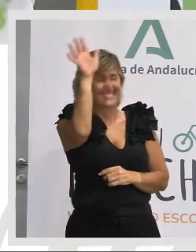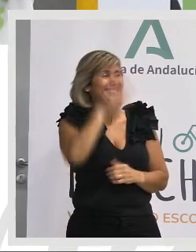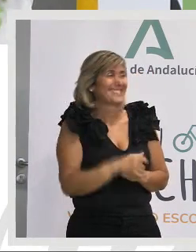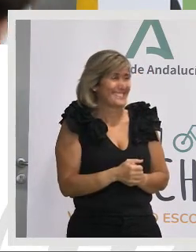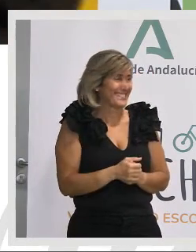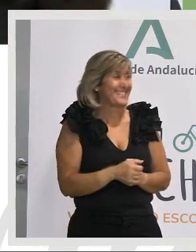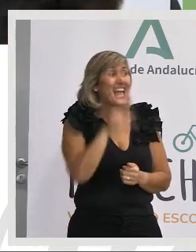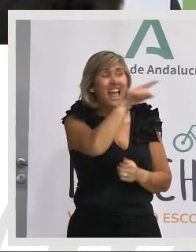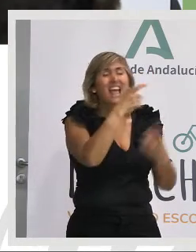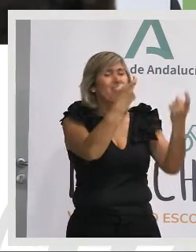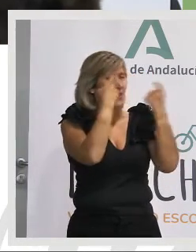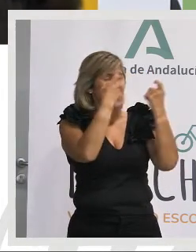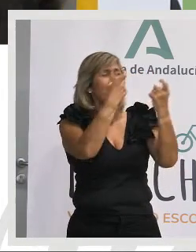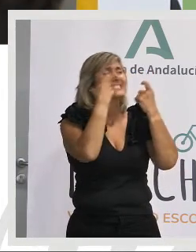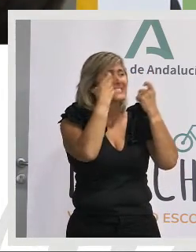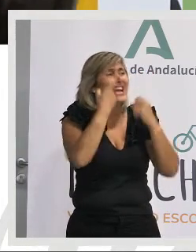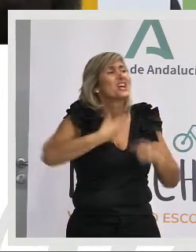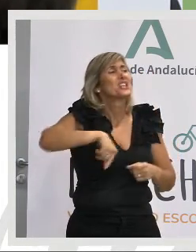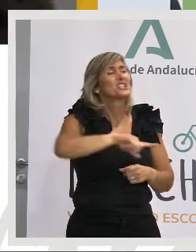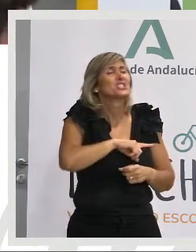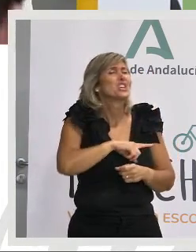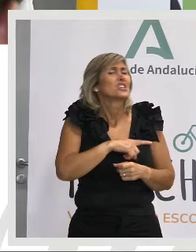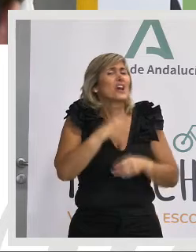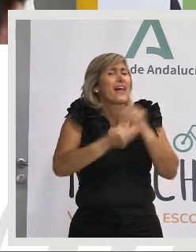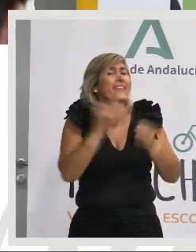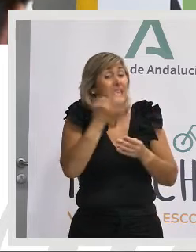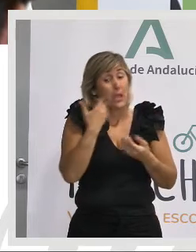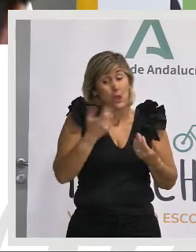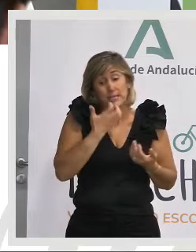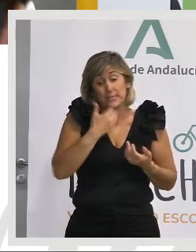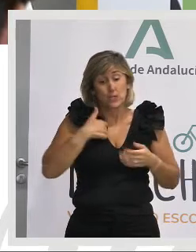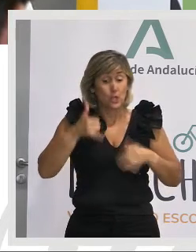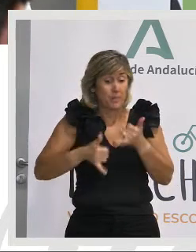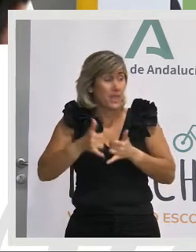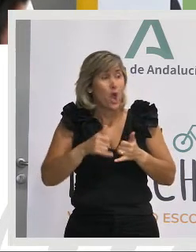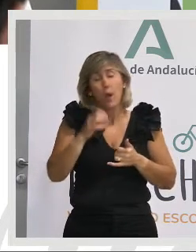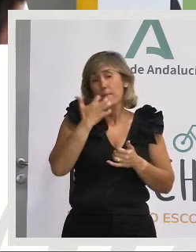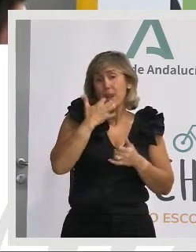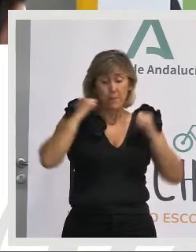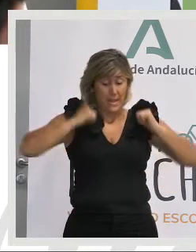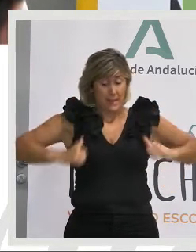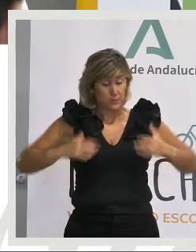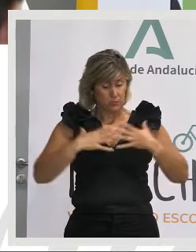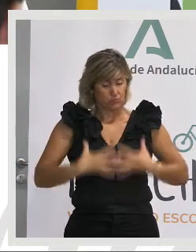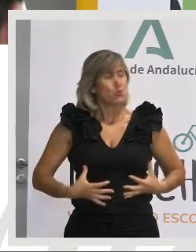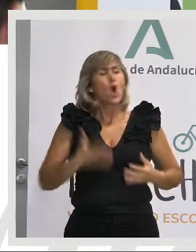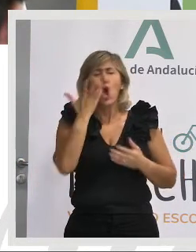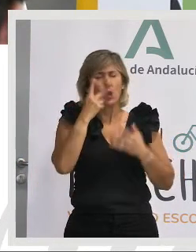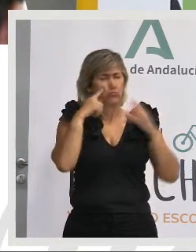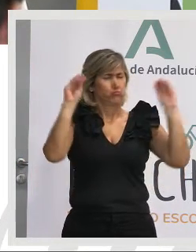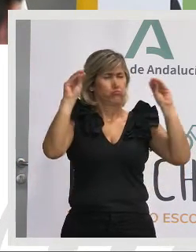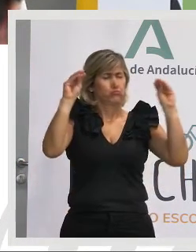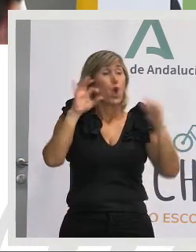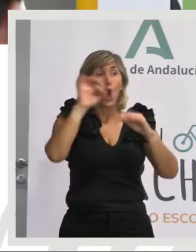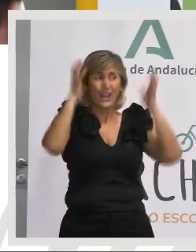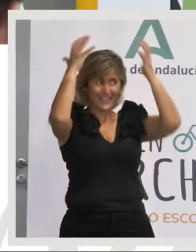que nos ha enseñado qué tenemos que llevar cuando vamos en bici, como camisetas de colores fuertes que se vean y